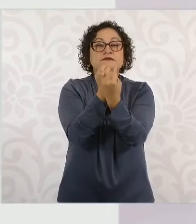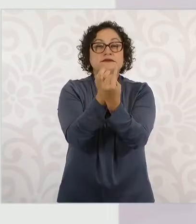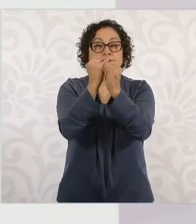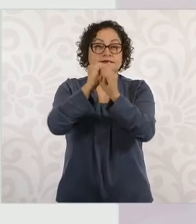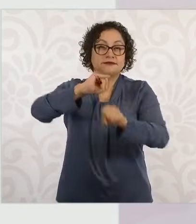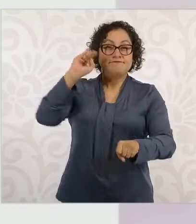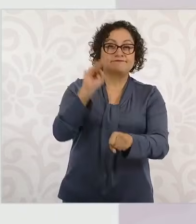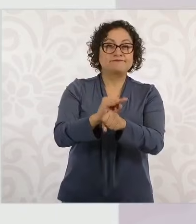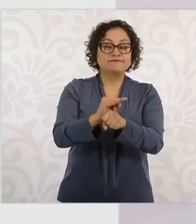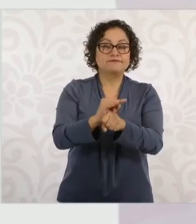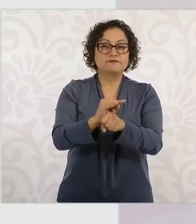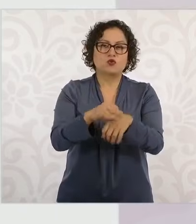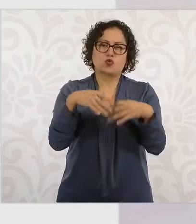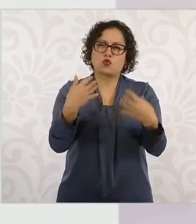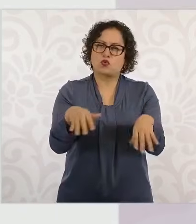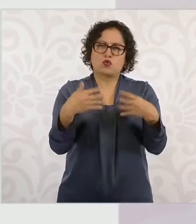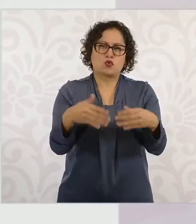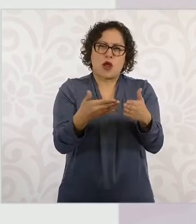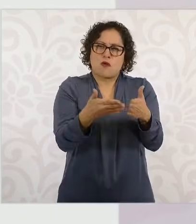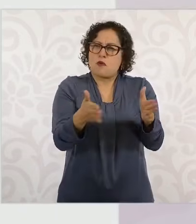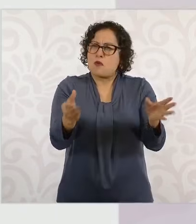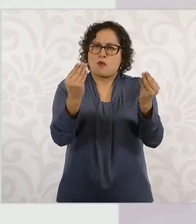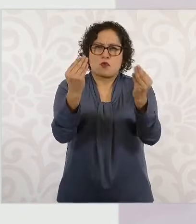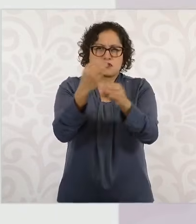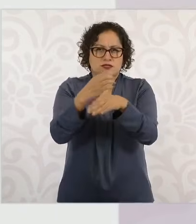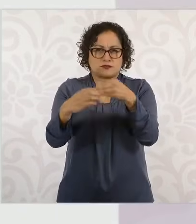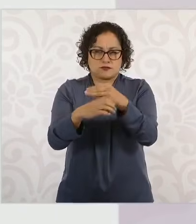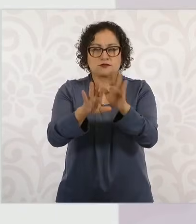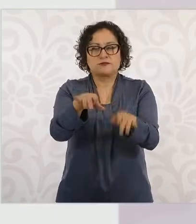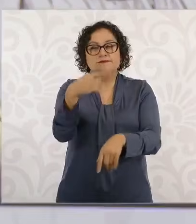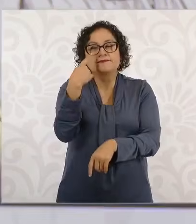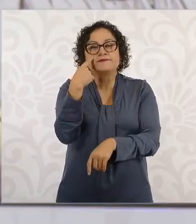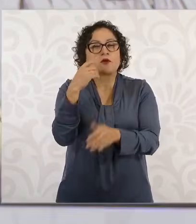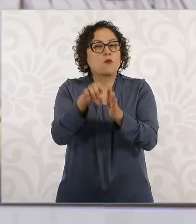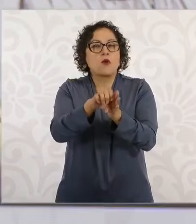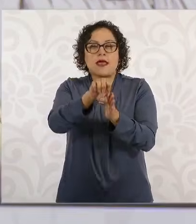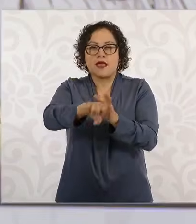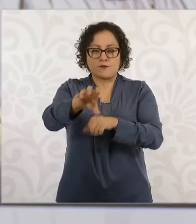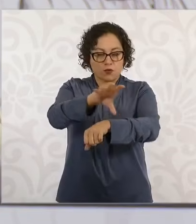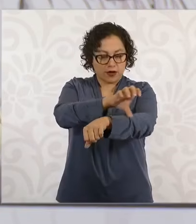es muy amplia. Una de ellas es la soberanía energética.